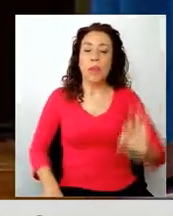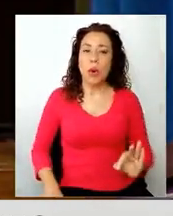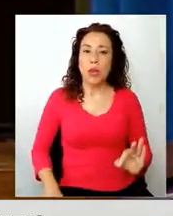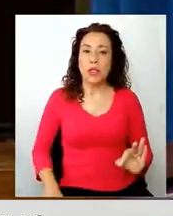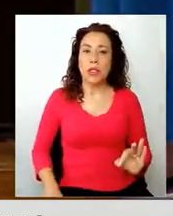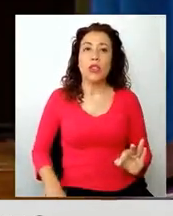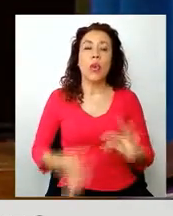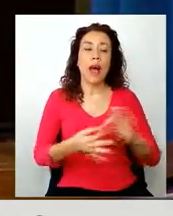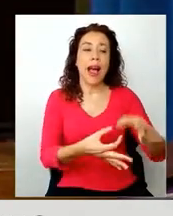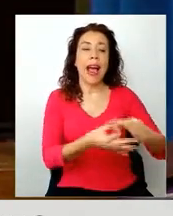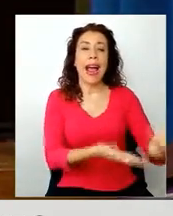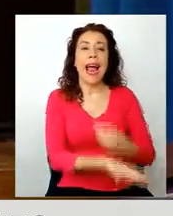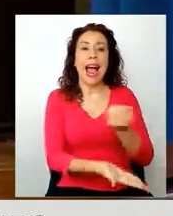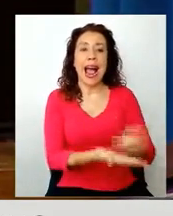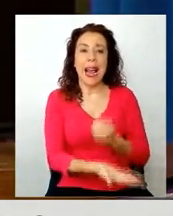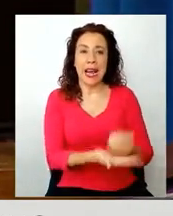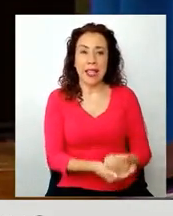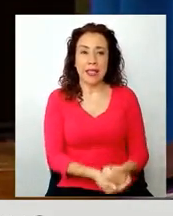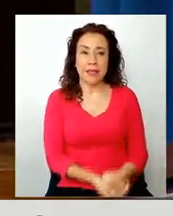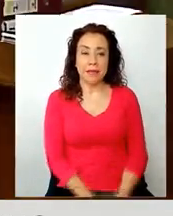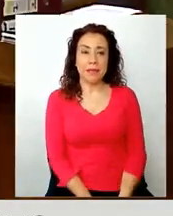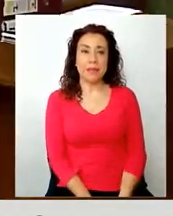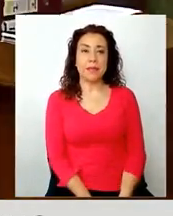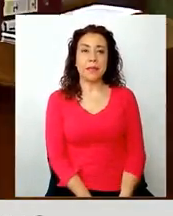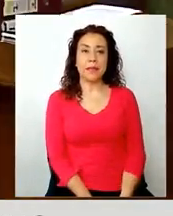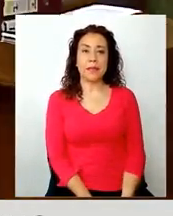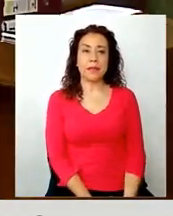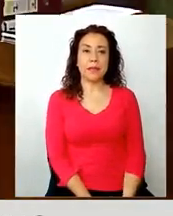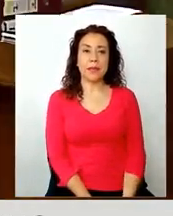operacionales Eso es todo presidente